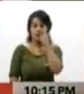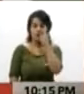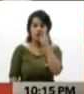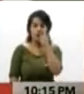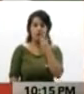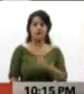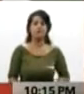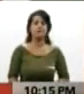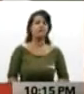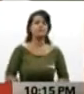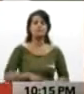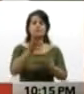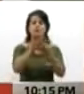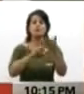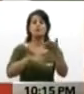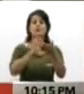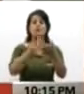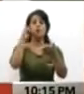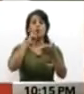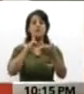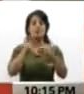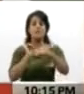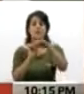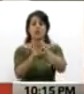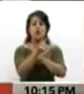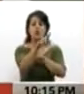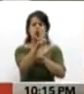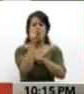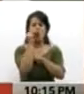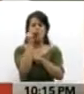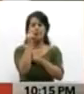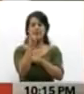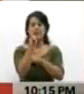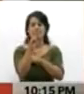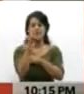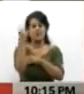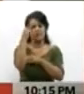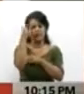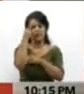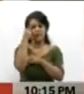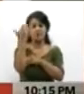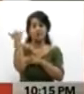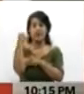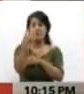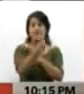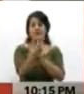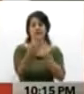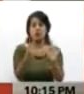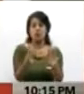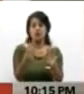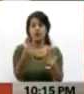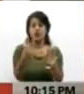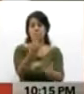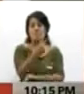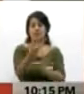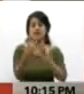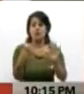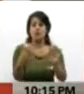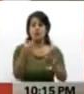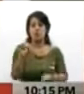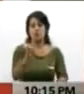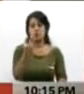Documento de Bolívar para John Batix Irving, fechado en Angostura el 29 de julio de